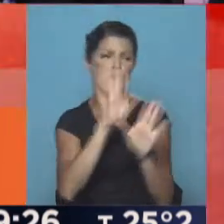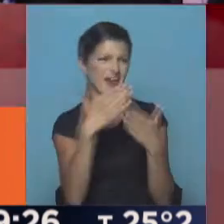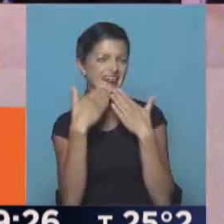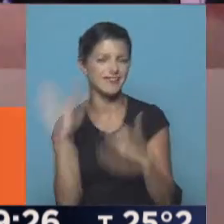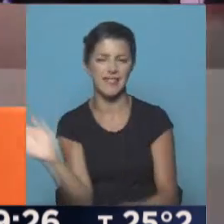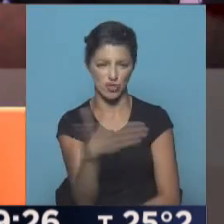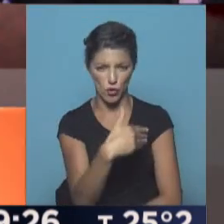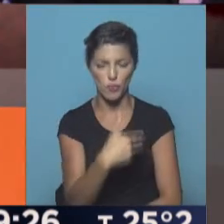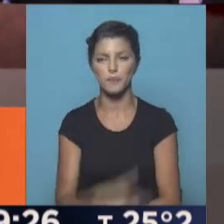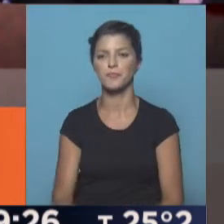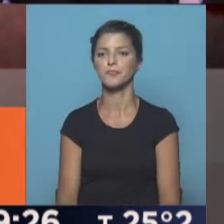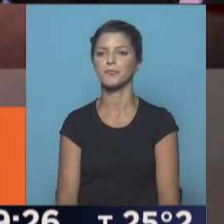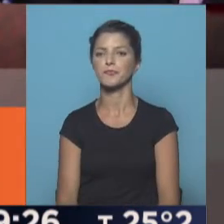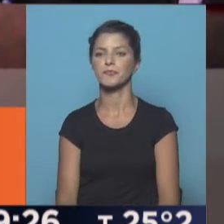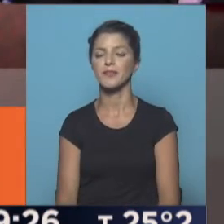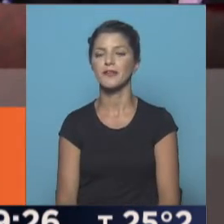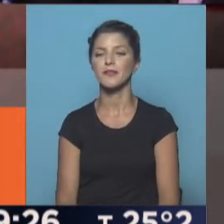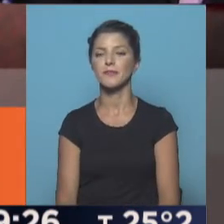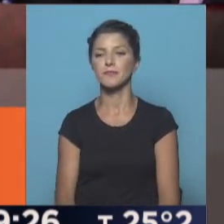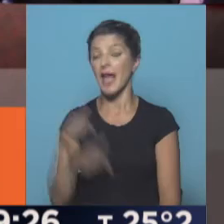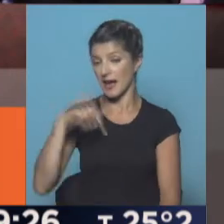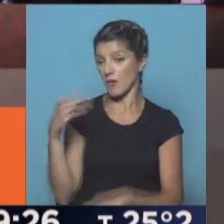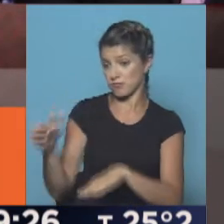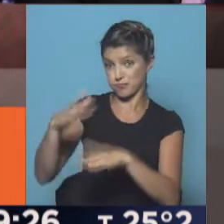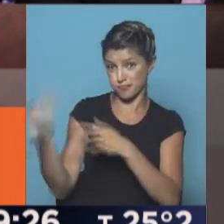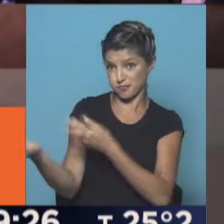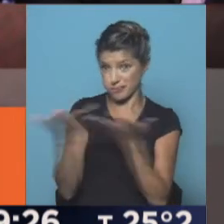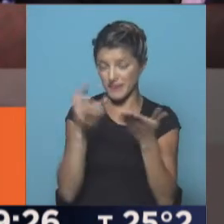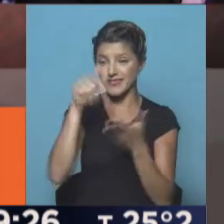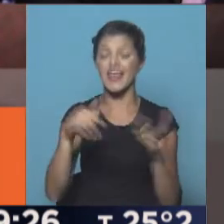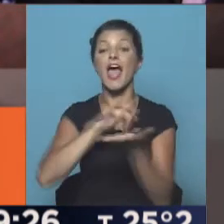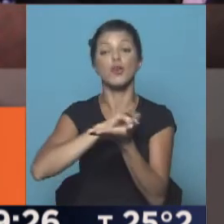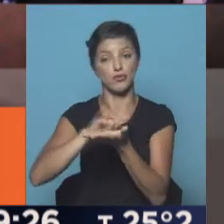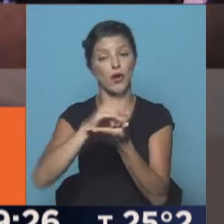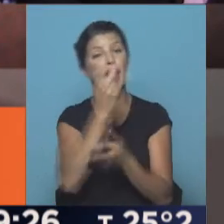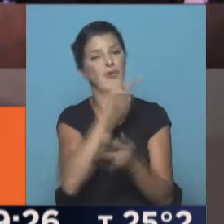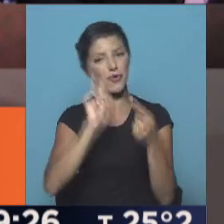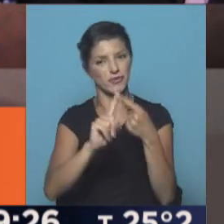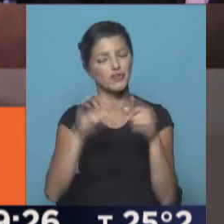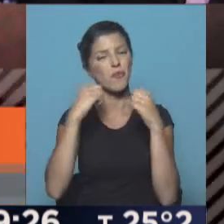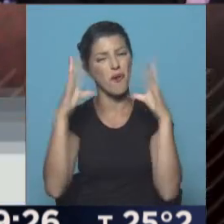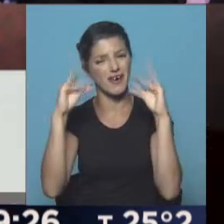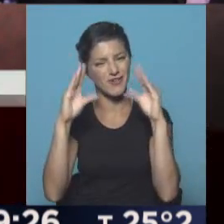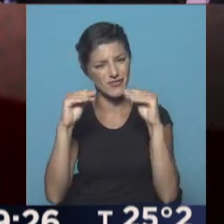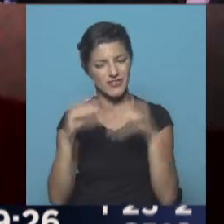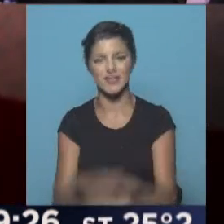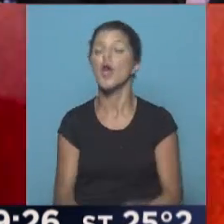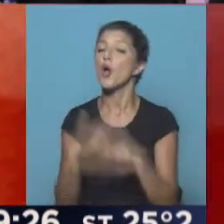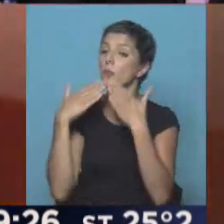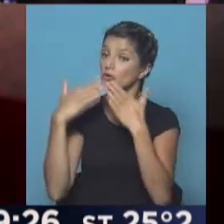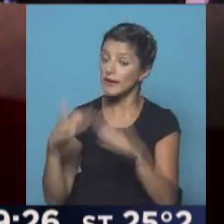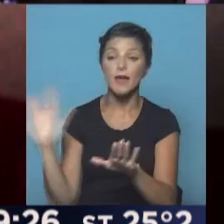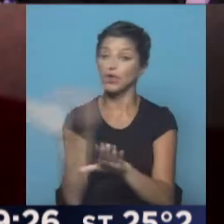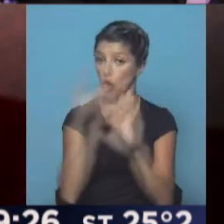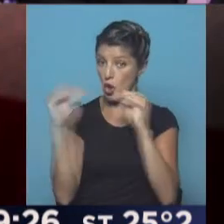nueva visita aquí a nuestro piso en New York. Les damos paso a ustedes. Buenas noches. Muchas gracias, Jorge, y a todo el equipo de Televisión